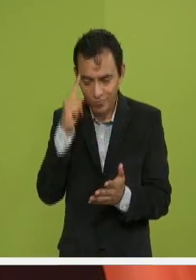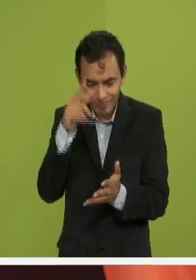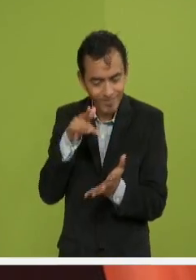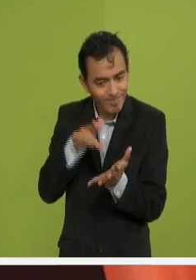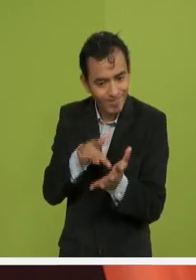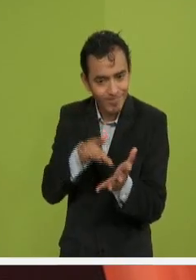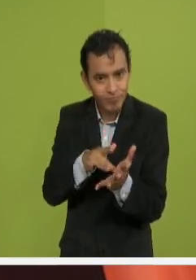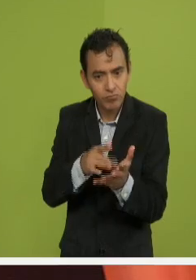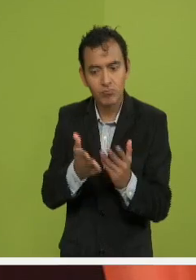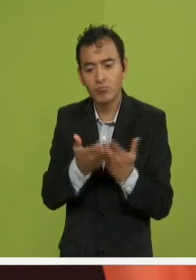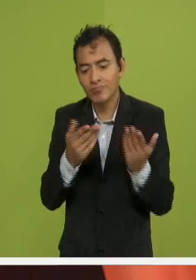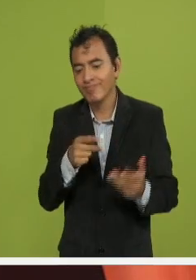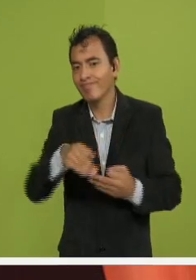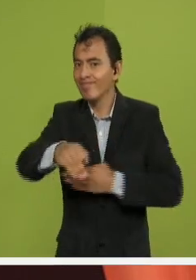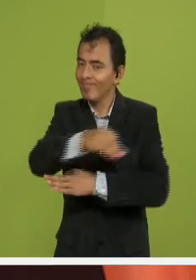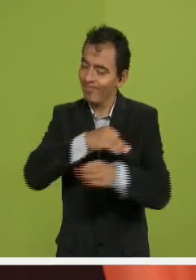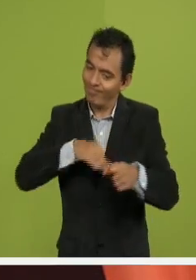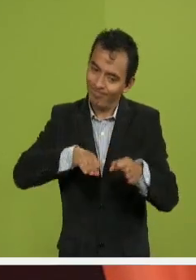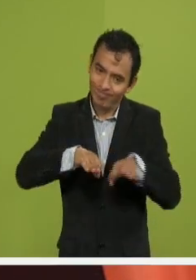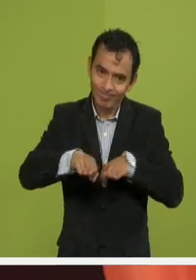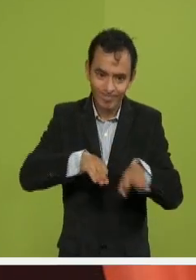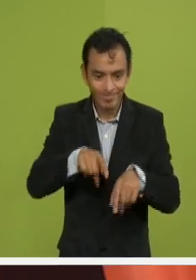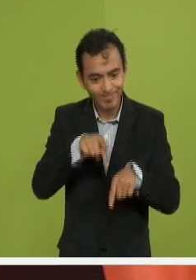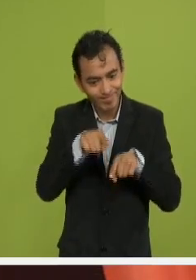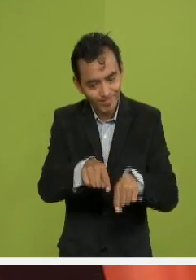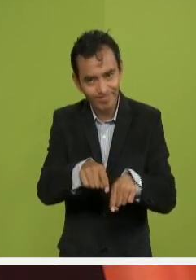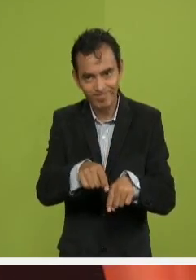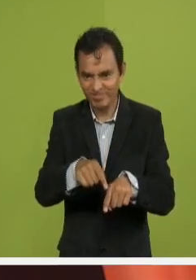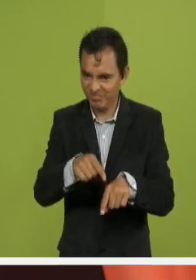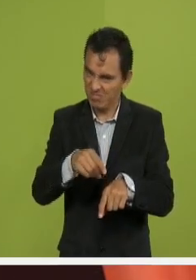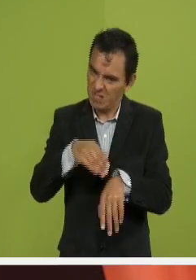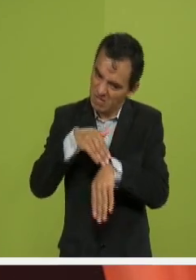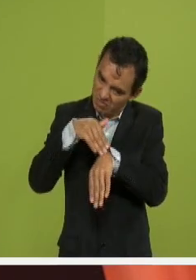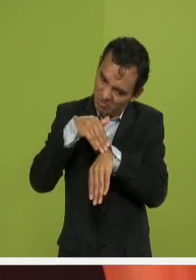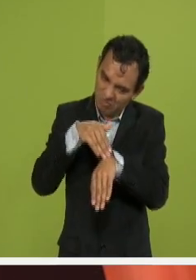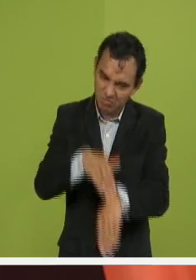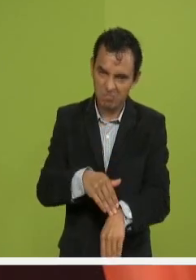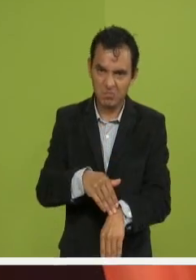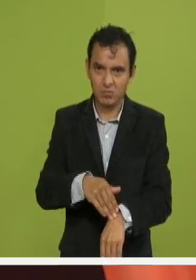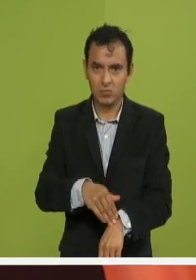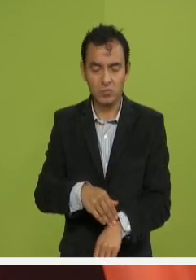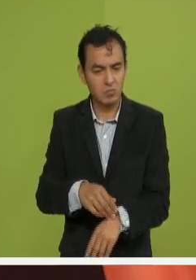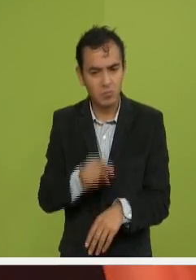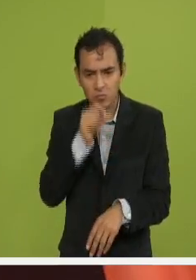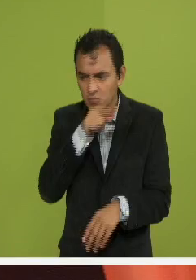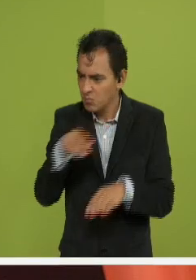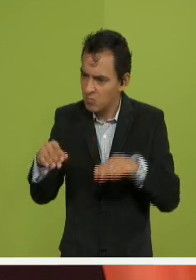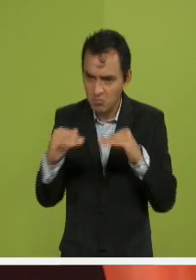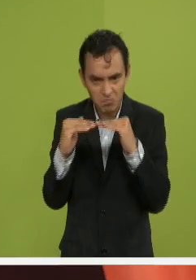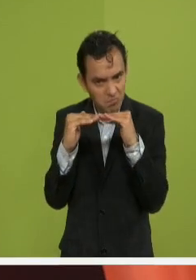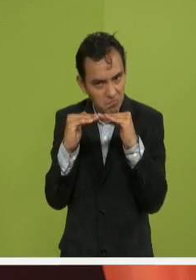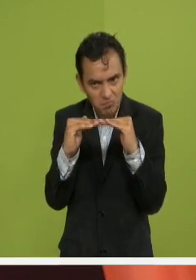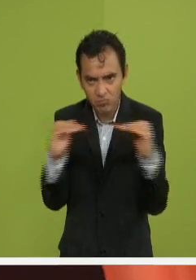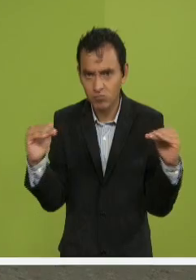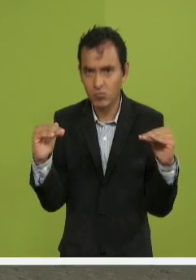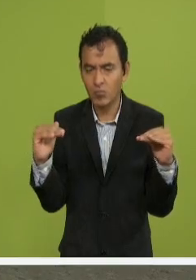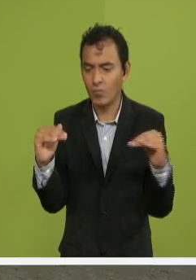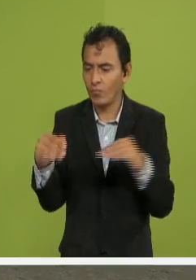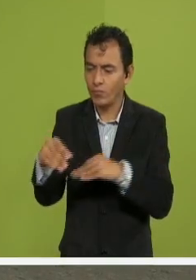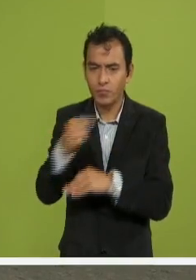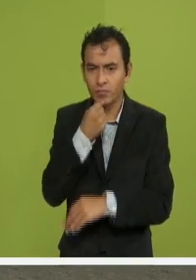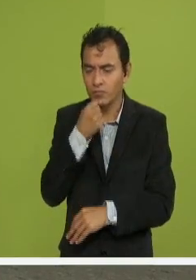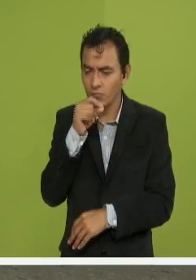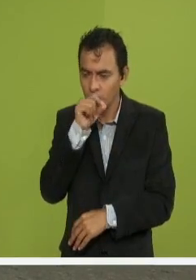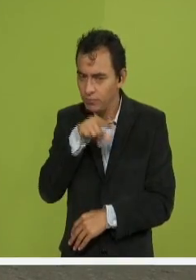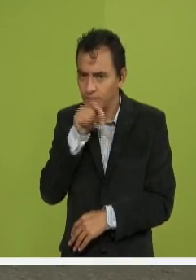el trabajo doméstico lo tiene que hacer ella, siendo que tiene la misma edad que los hijos que viven en casa. Ahí empieza la discriminación y estamos generando